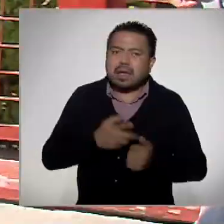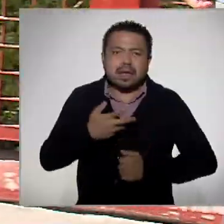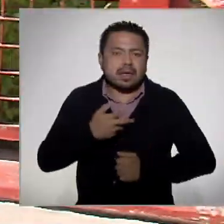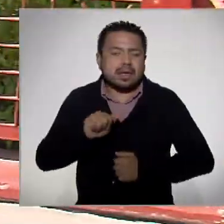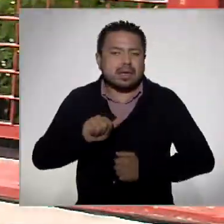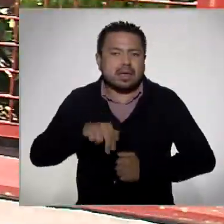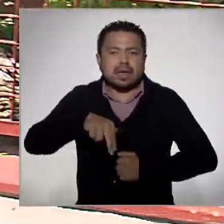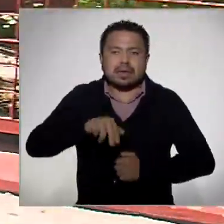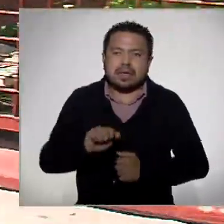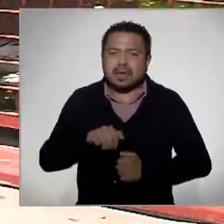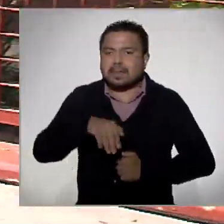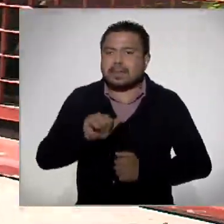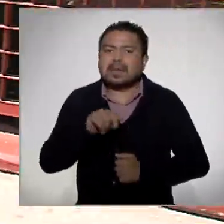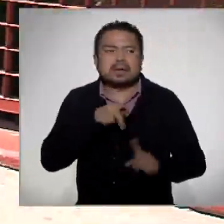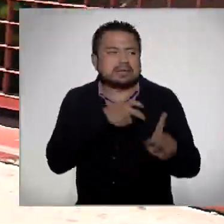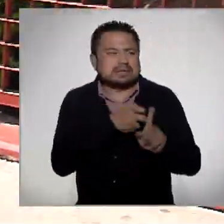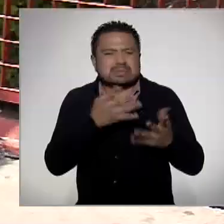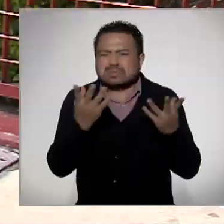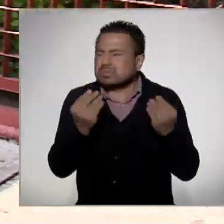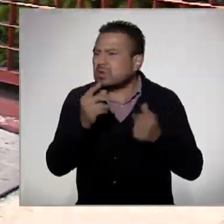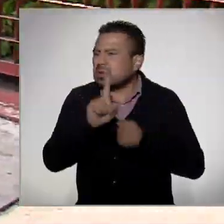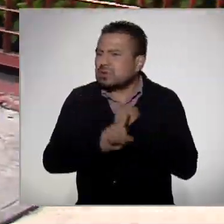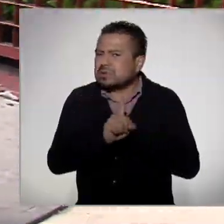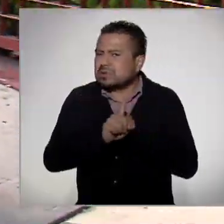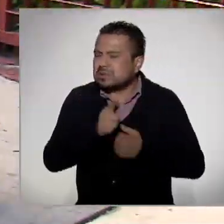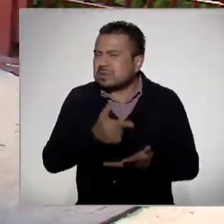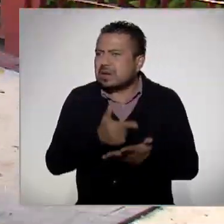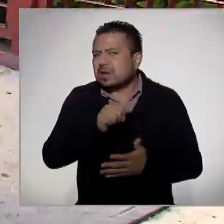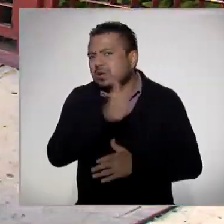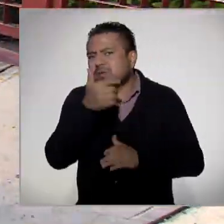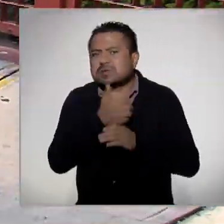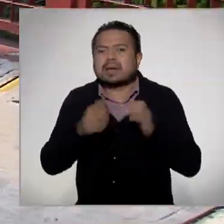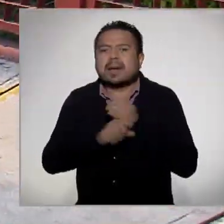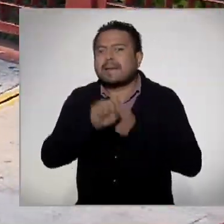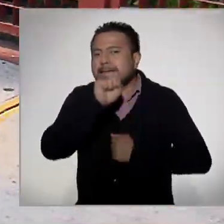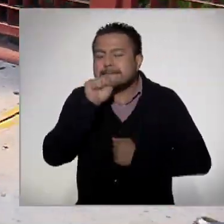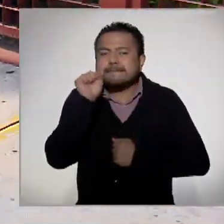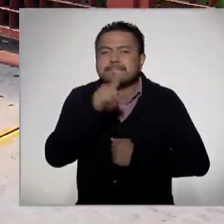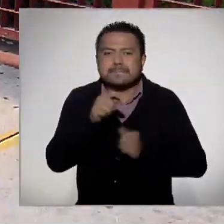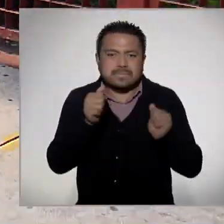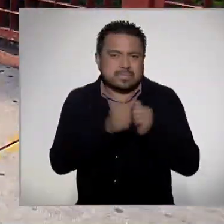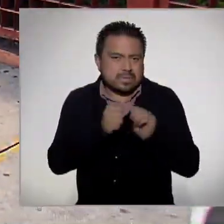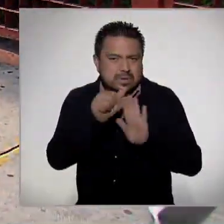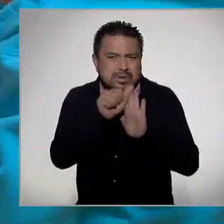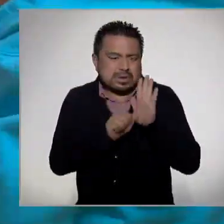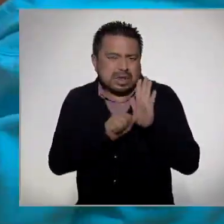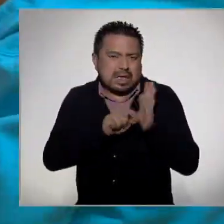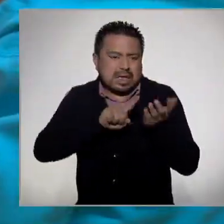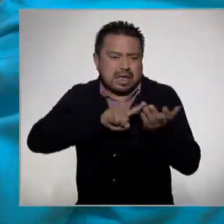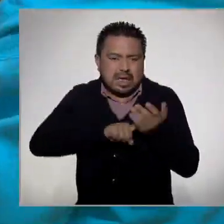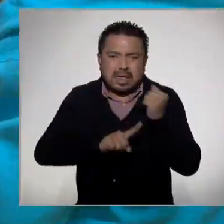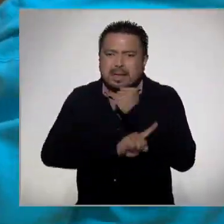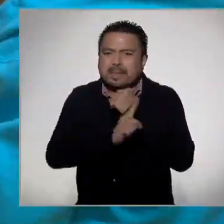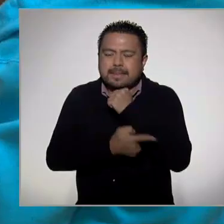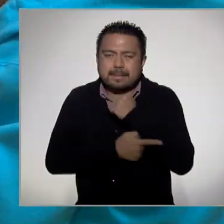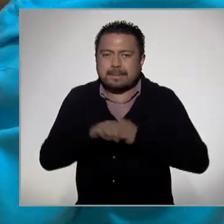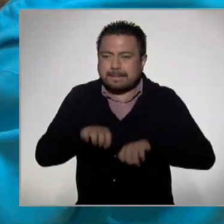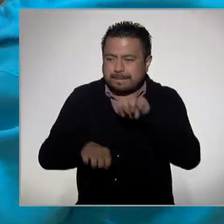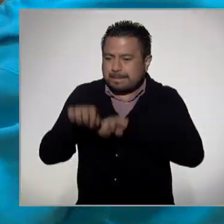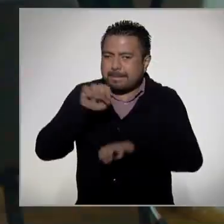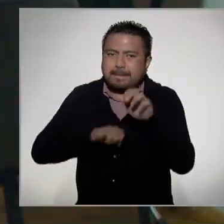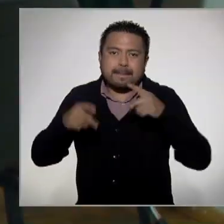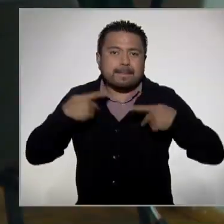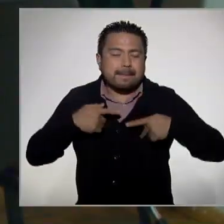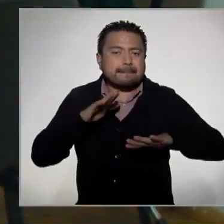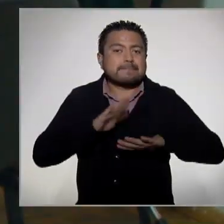lo cual implica un montón de riesgos entre otras cosas tener un parto prematuro los adultos mayores son más